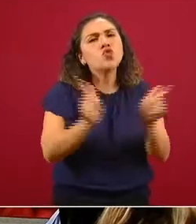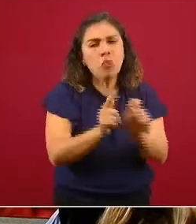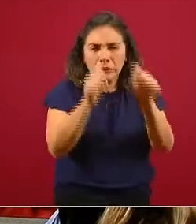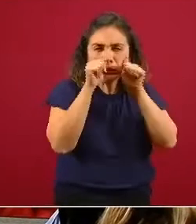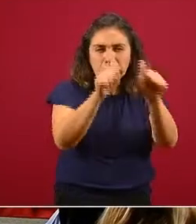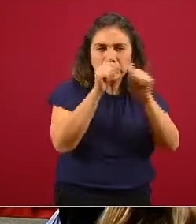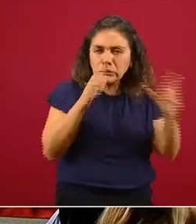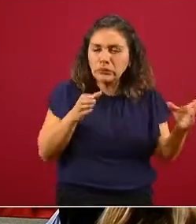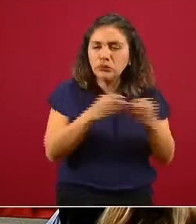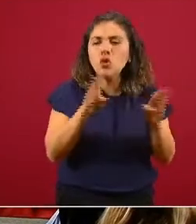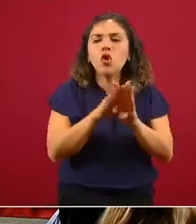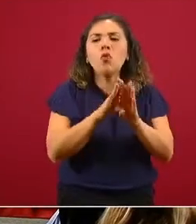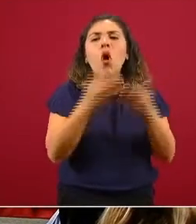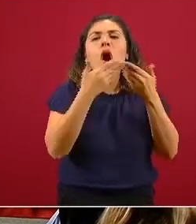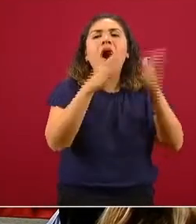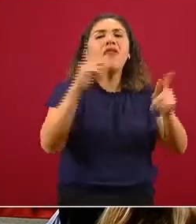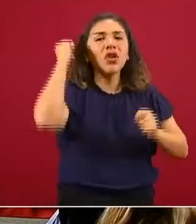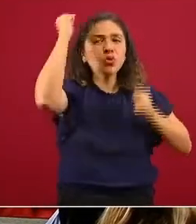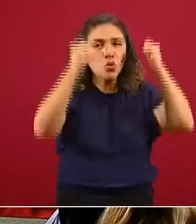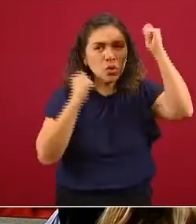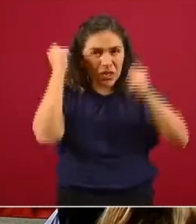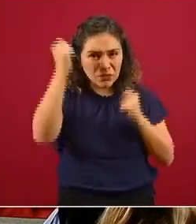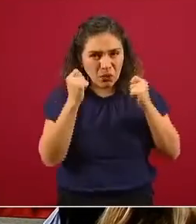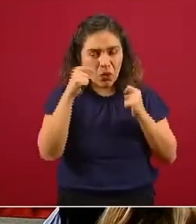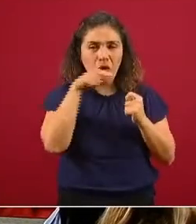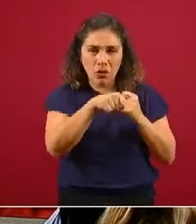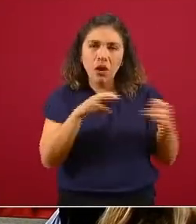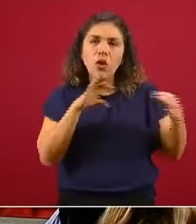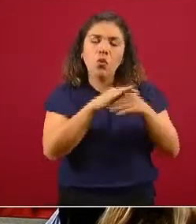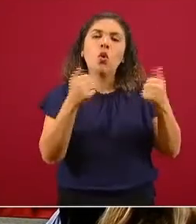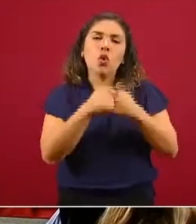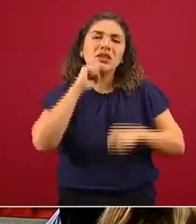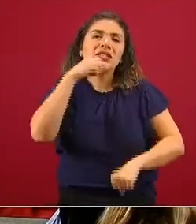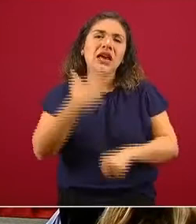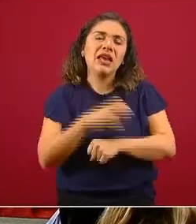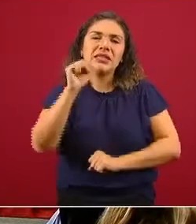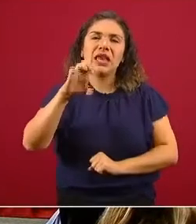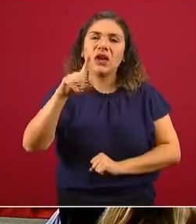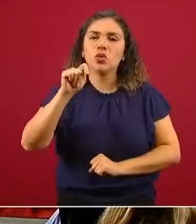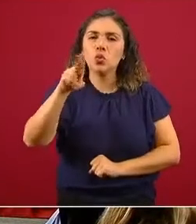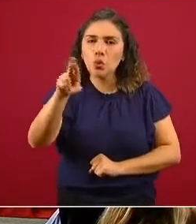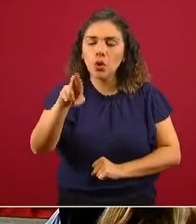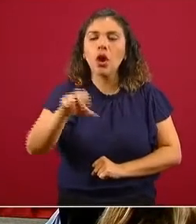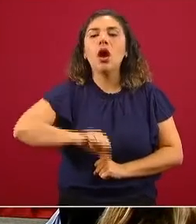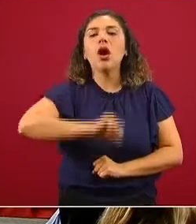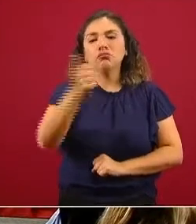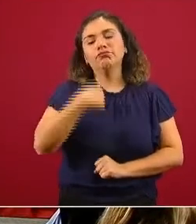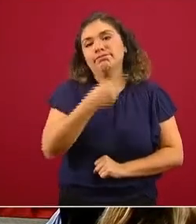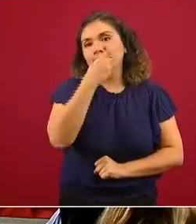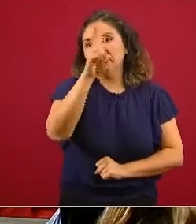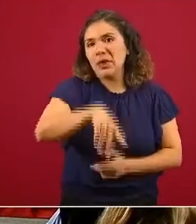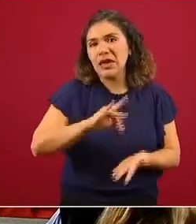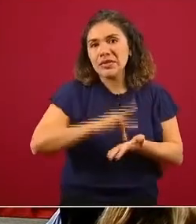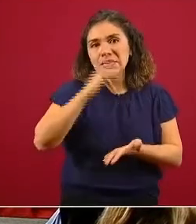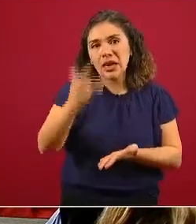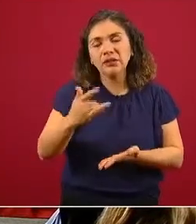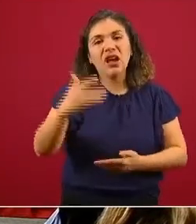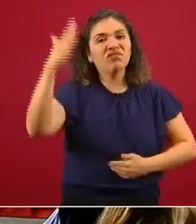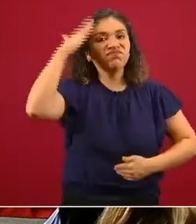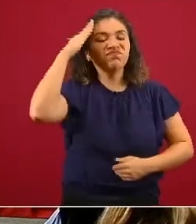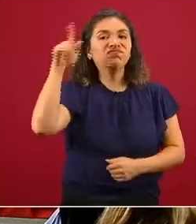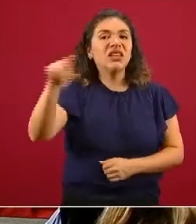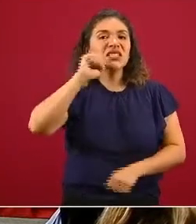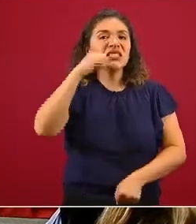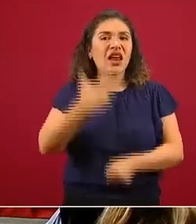específicos. Reapertura del sector turismo, lo hicimos en colaboración con la Secretaría del Turismo y agradecemos mucho el